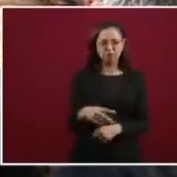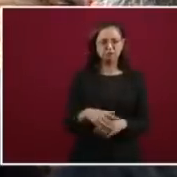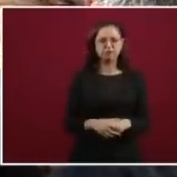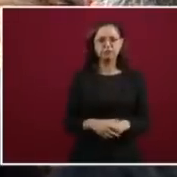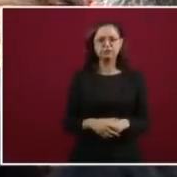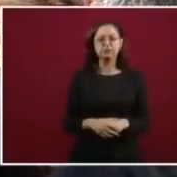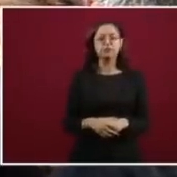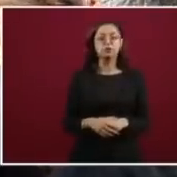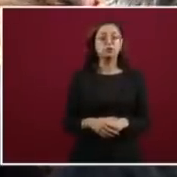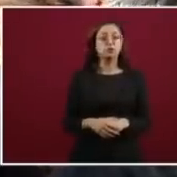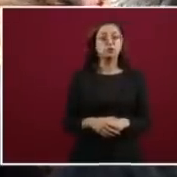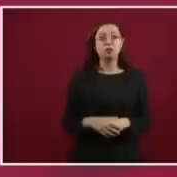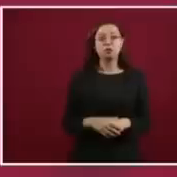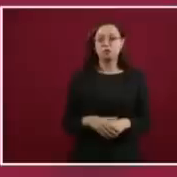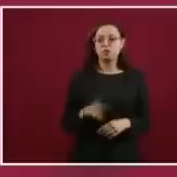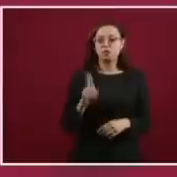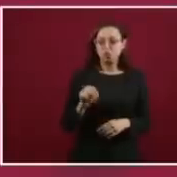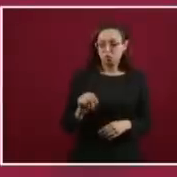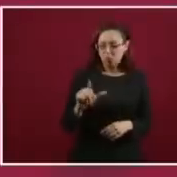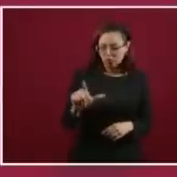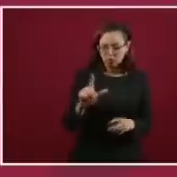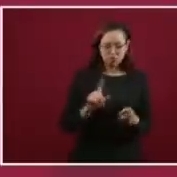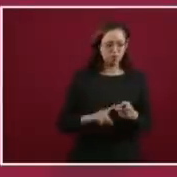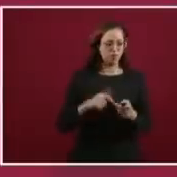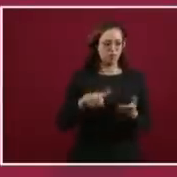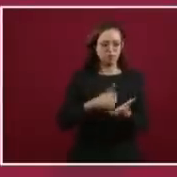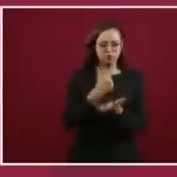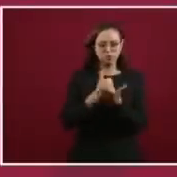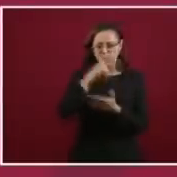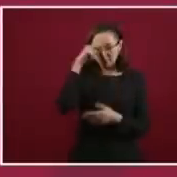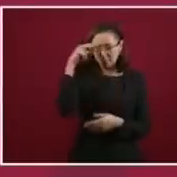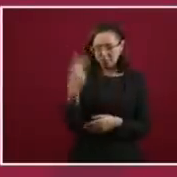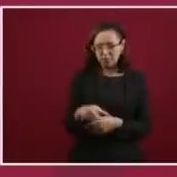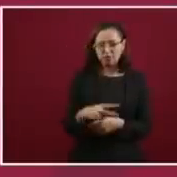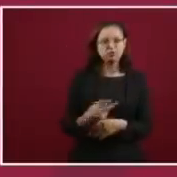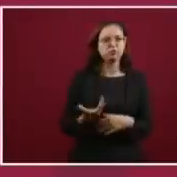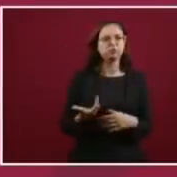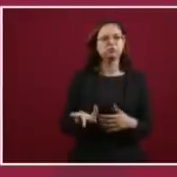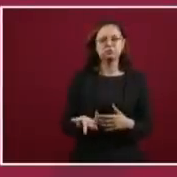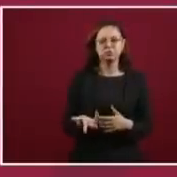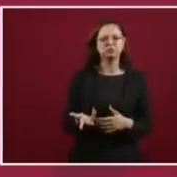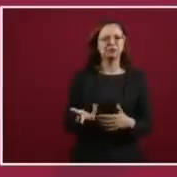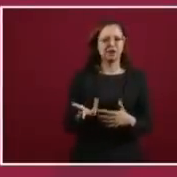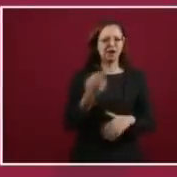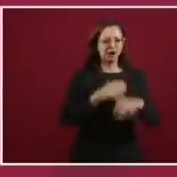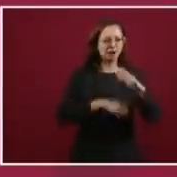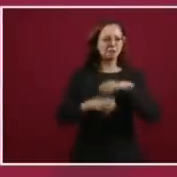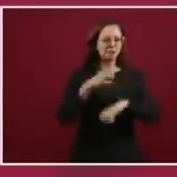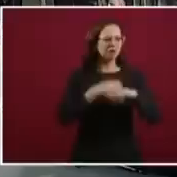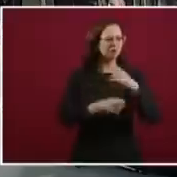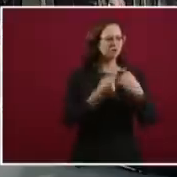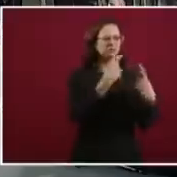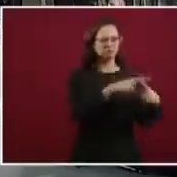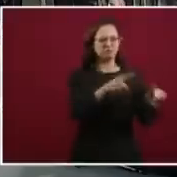en nuevo león aquí en la ciudad de mexico y hay empresarios